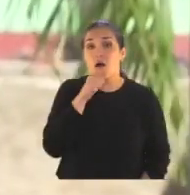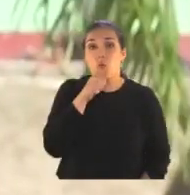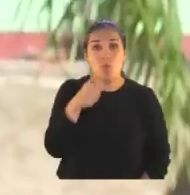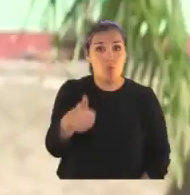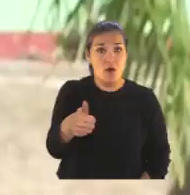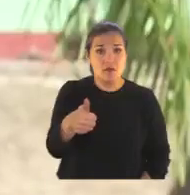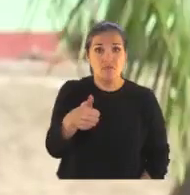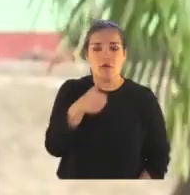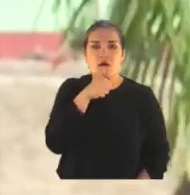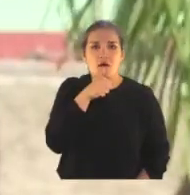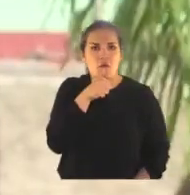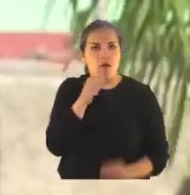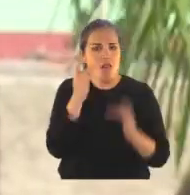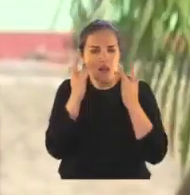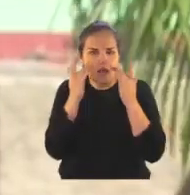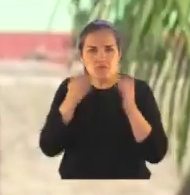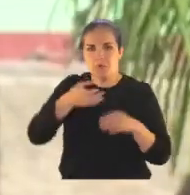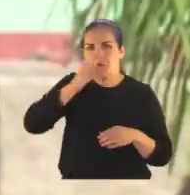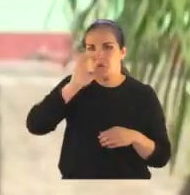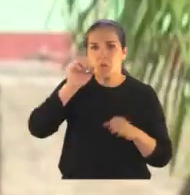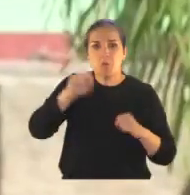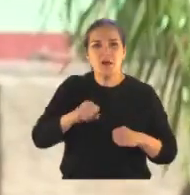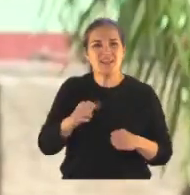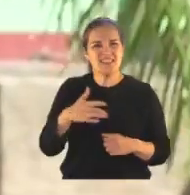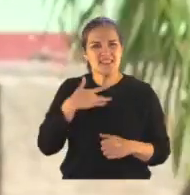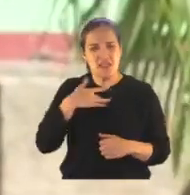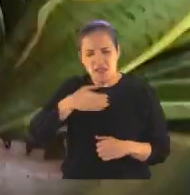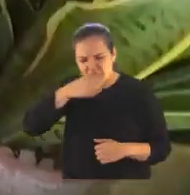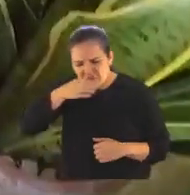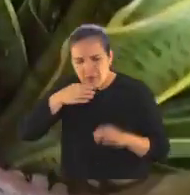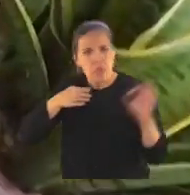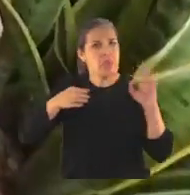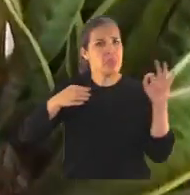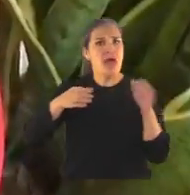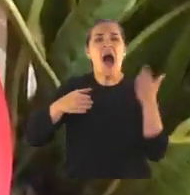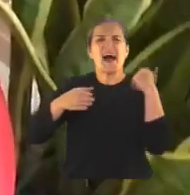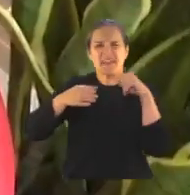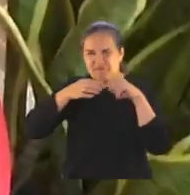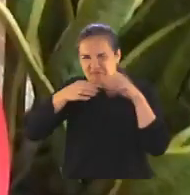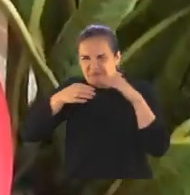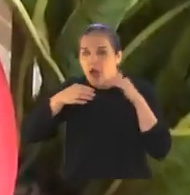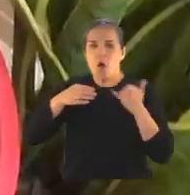buena, potable, para que no se siente con mal olor ni nada. Ahora la sed